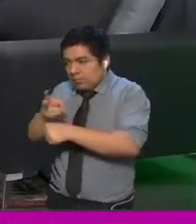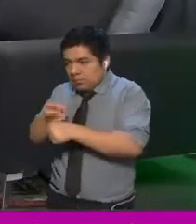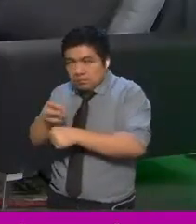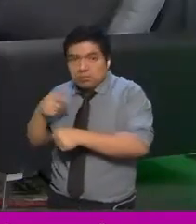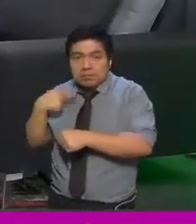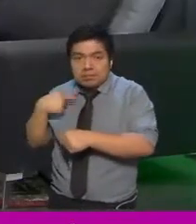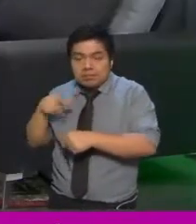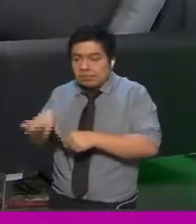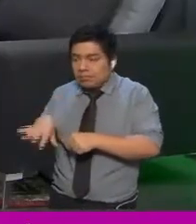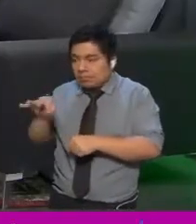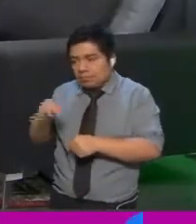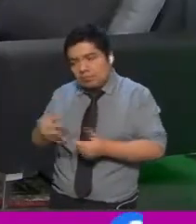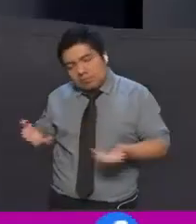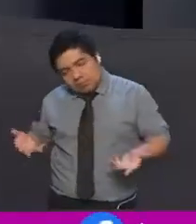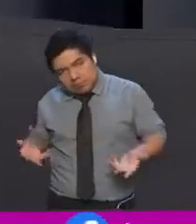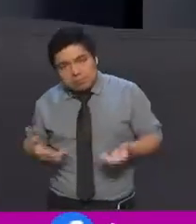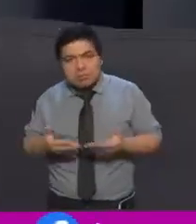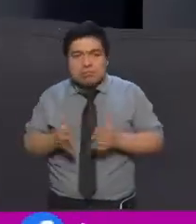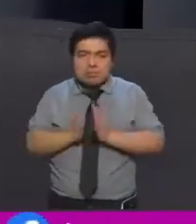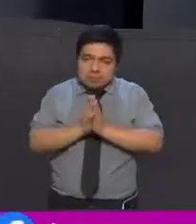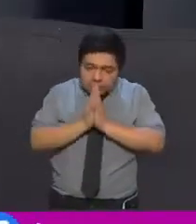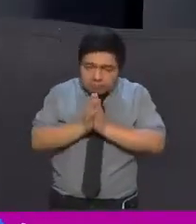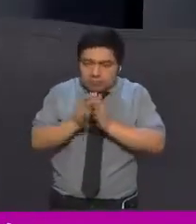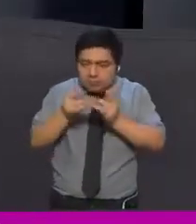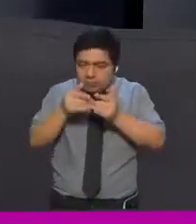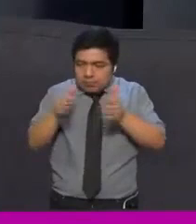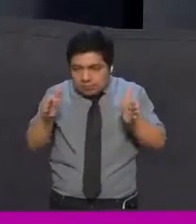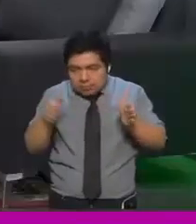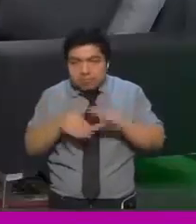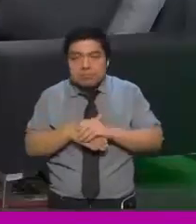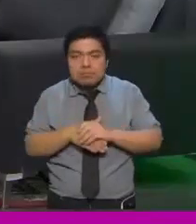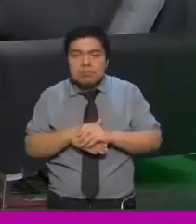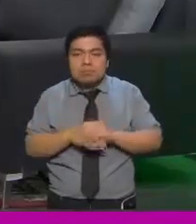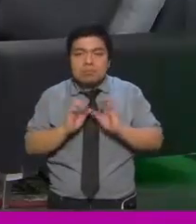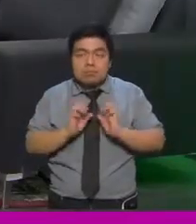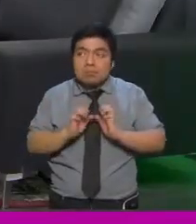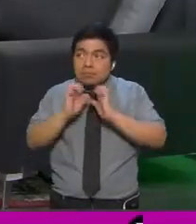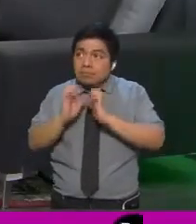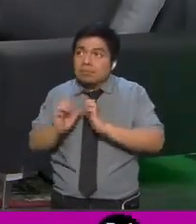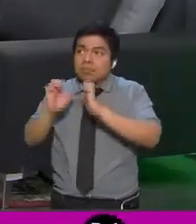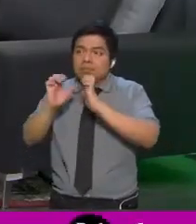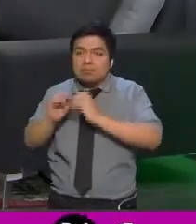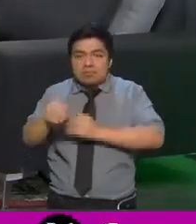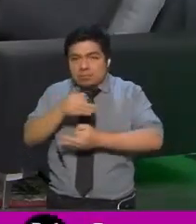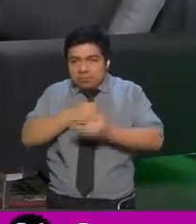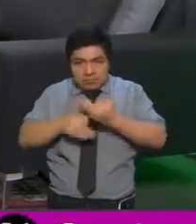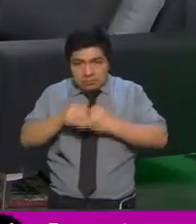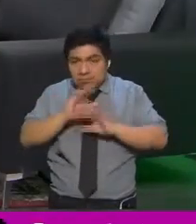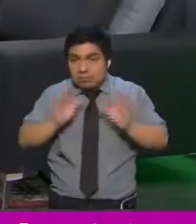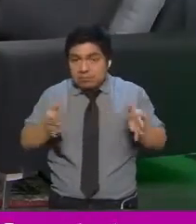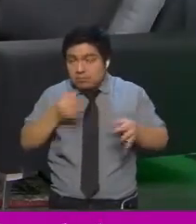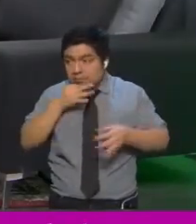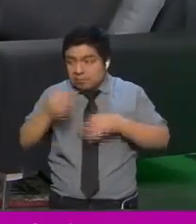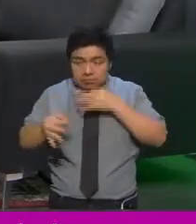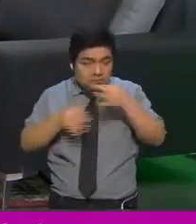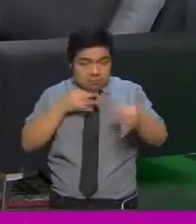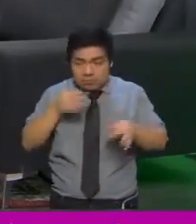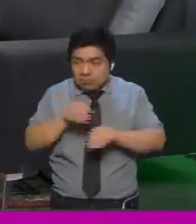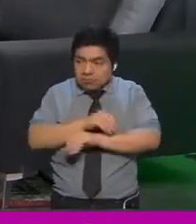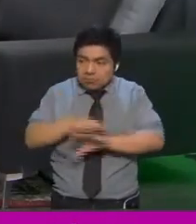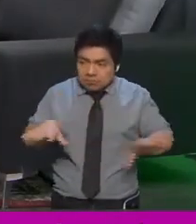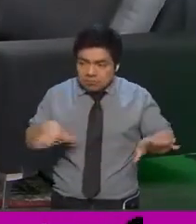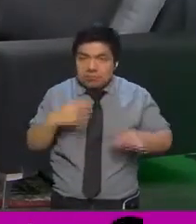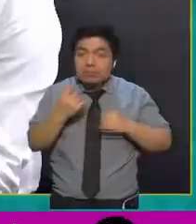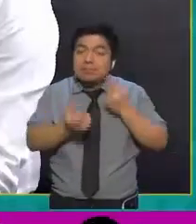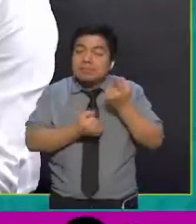Entonces no sean gachos ábranla puerta hay mucha gente que vive en edificios que ya estaban todos notificados o no pues hay gente todavía